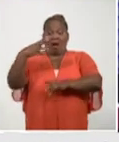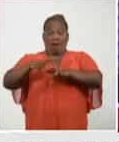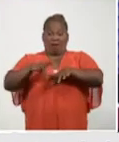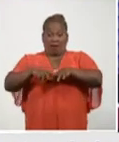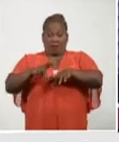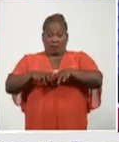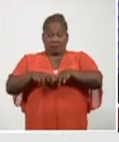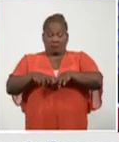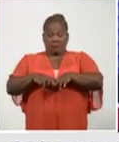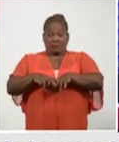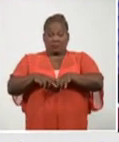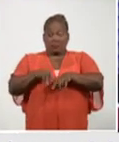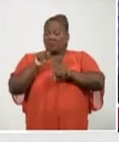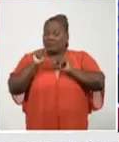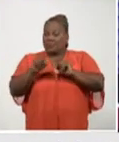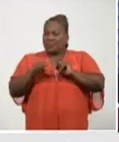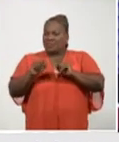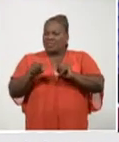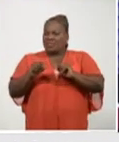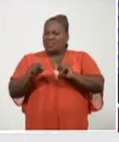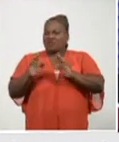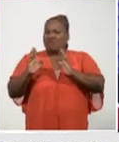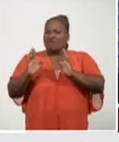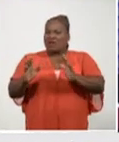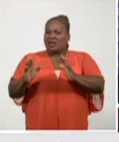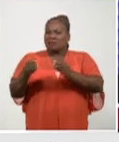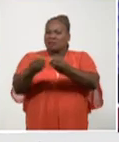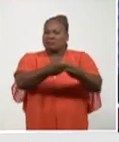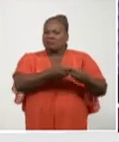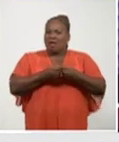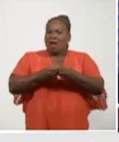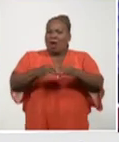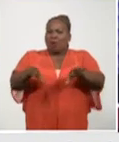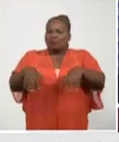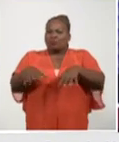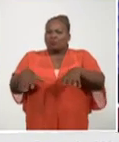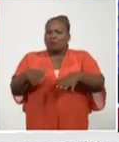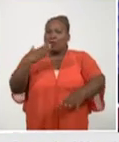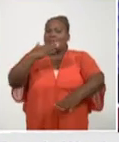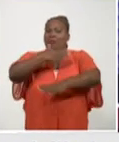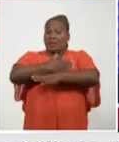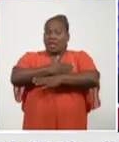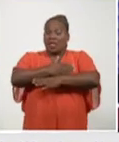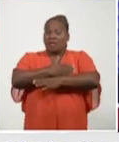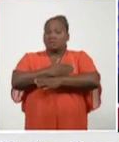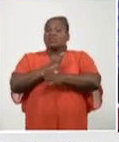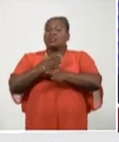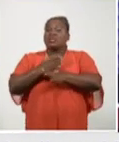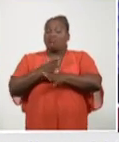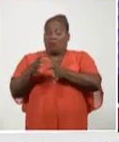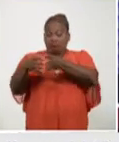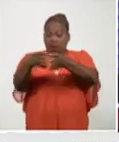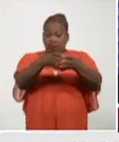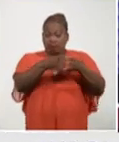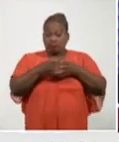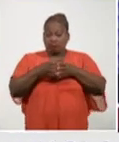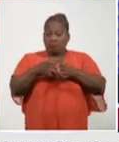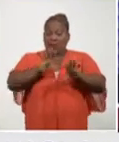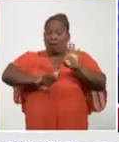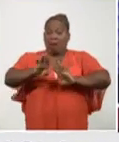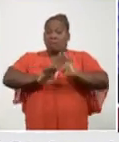conlleva que cada uno de nuestros territorios, sus consejos de defensa provinciales